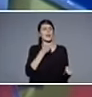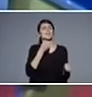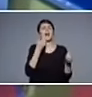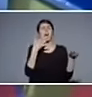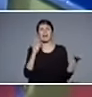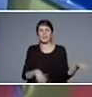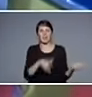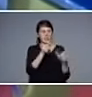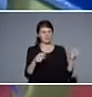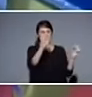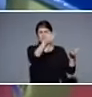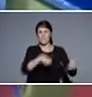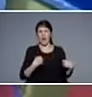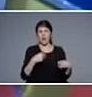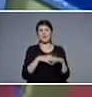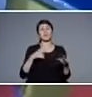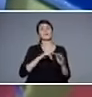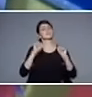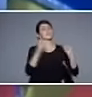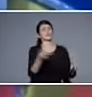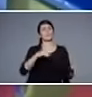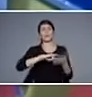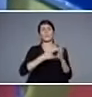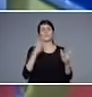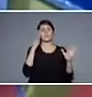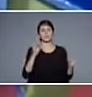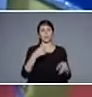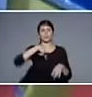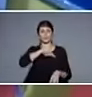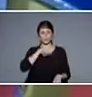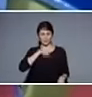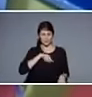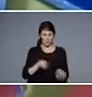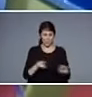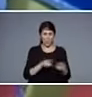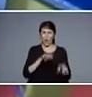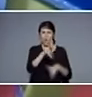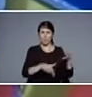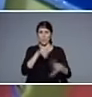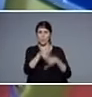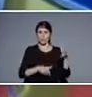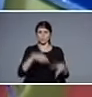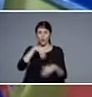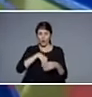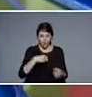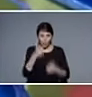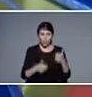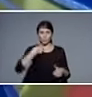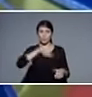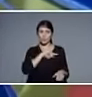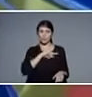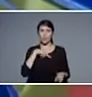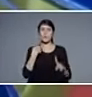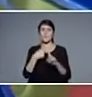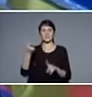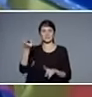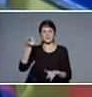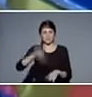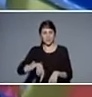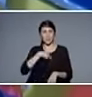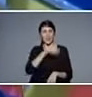a un plan de seguridad que nos hacen sentir delincuentes en nuestro propio concurso. Incluso revisando